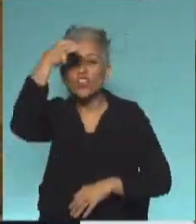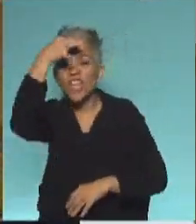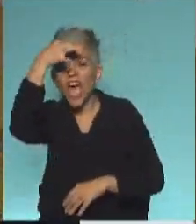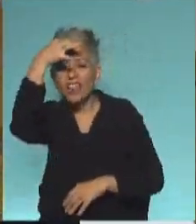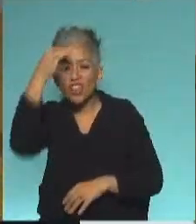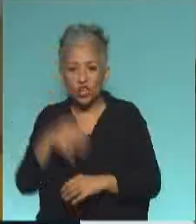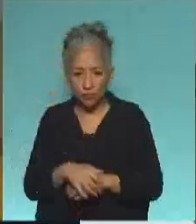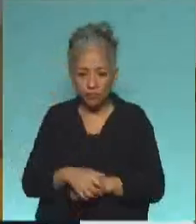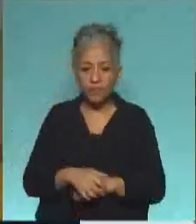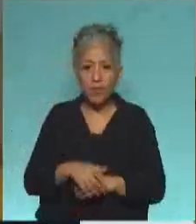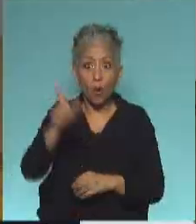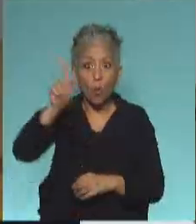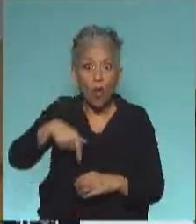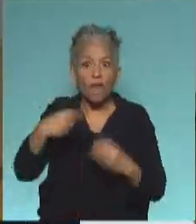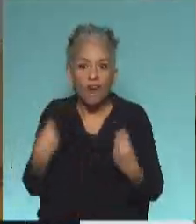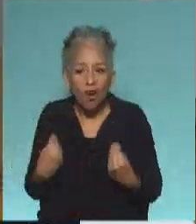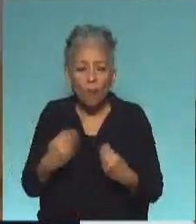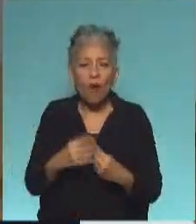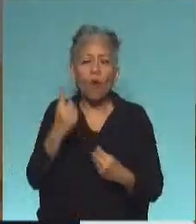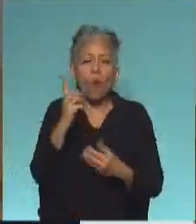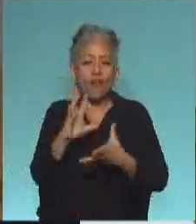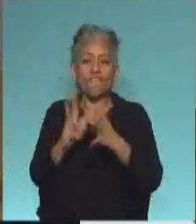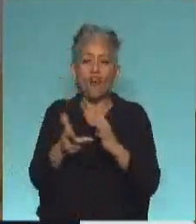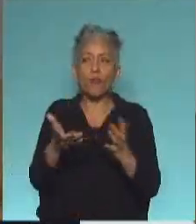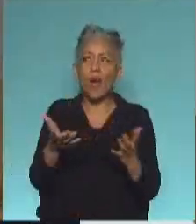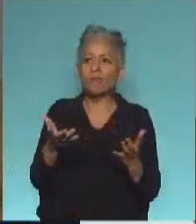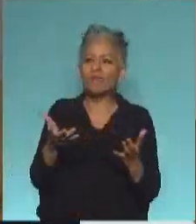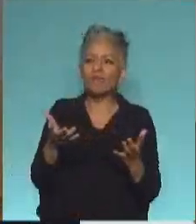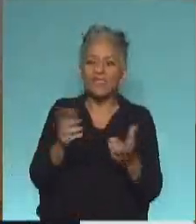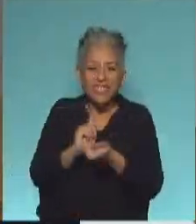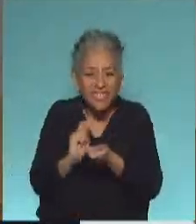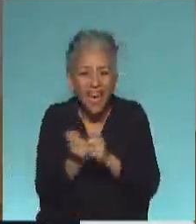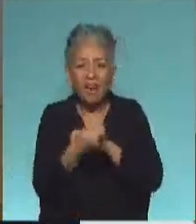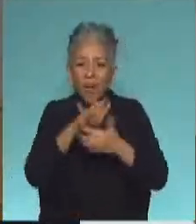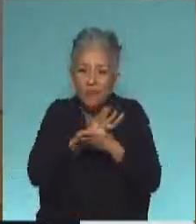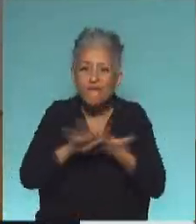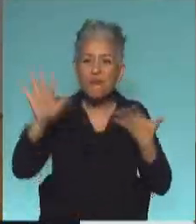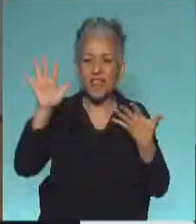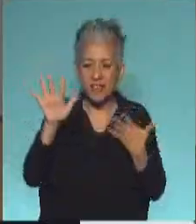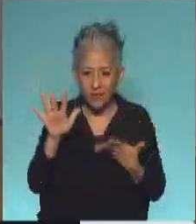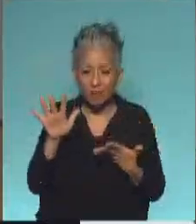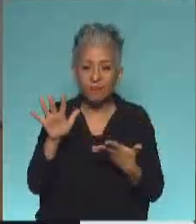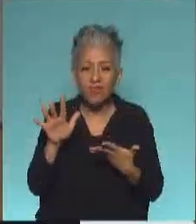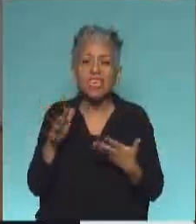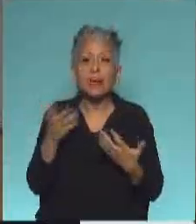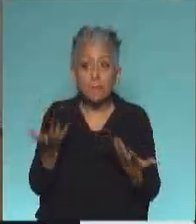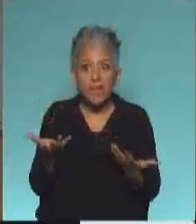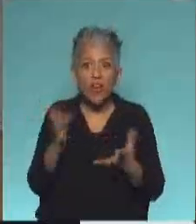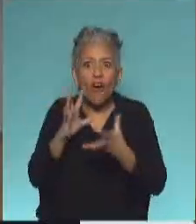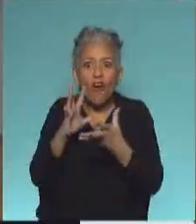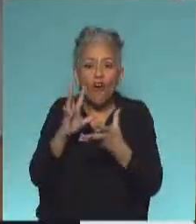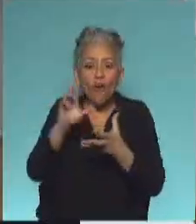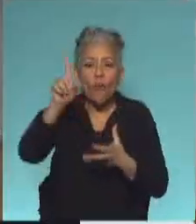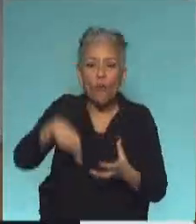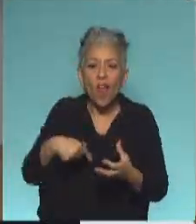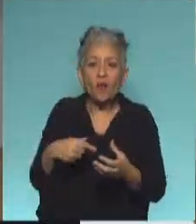vuelve. Vuelve en un formato, obviamente, reciclado, pero vuelve con todo el espíritu de lo que eran